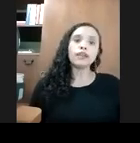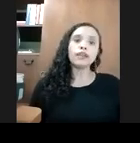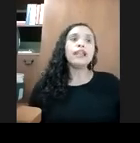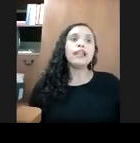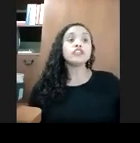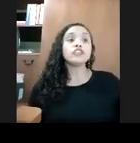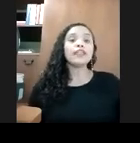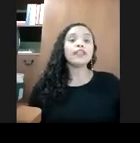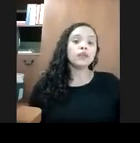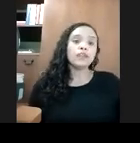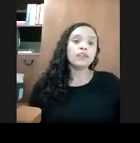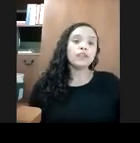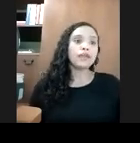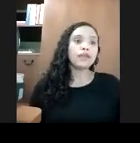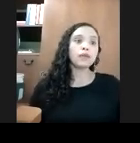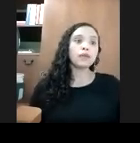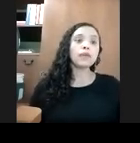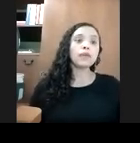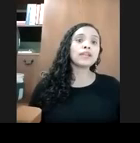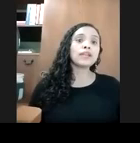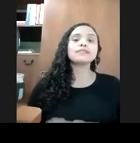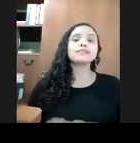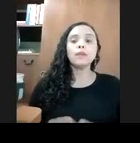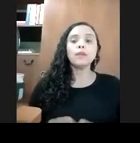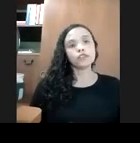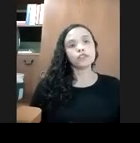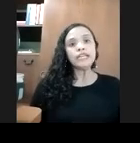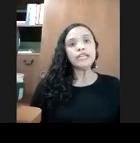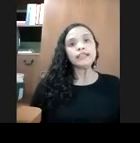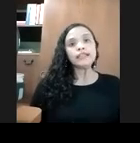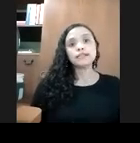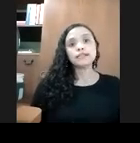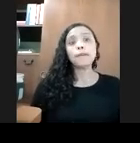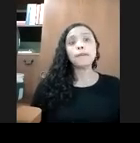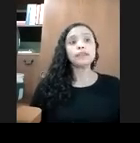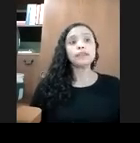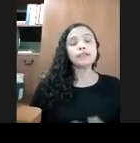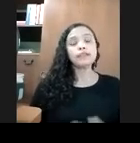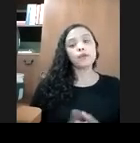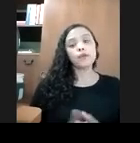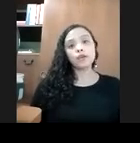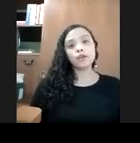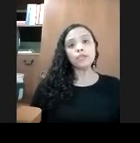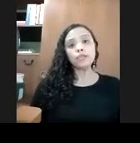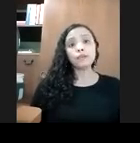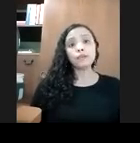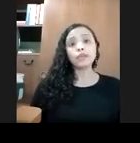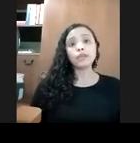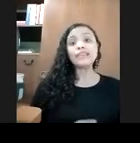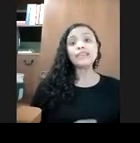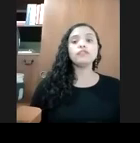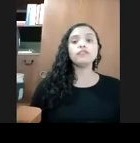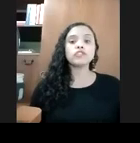las condiciones de salud y vida de este grupo poblacional, así como la detección de necesidades prioritarias de la población adulta mayor en Venezuela. Y